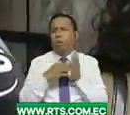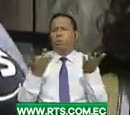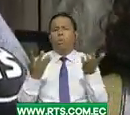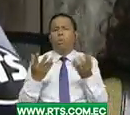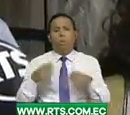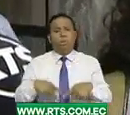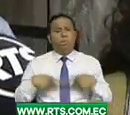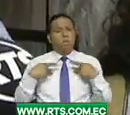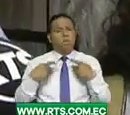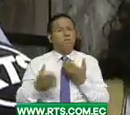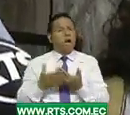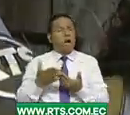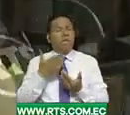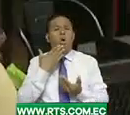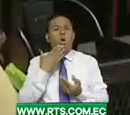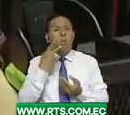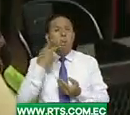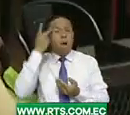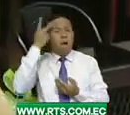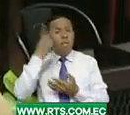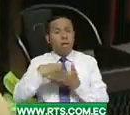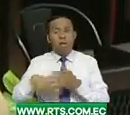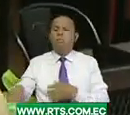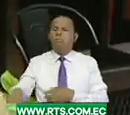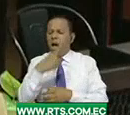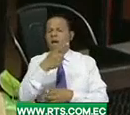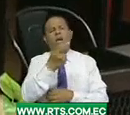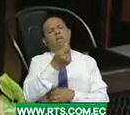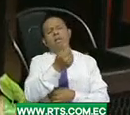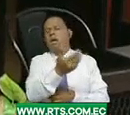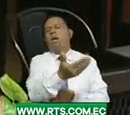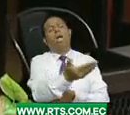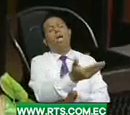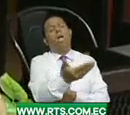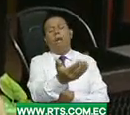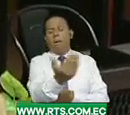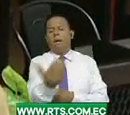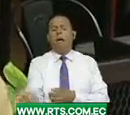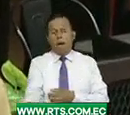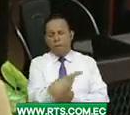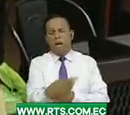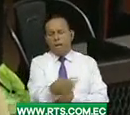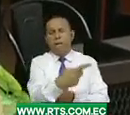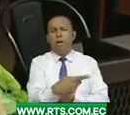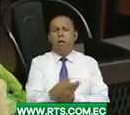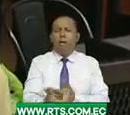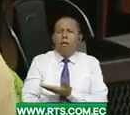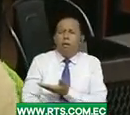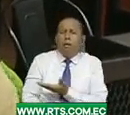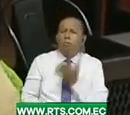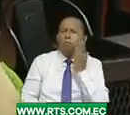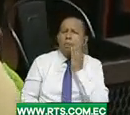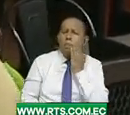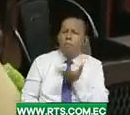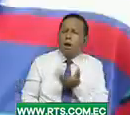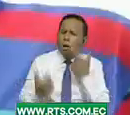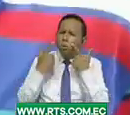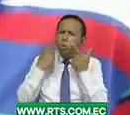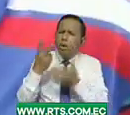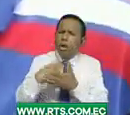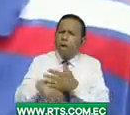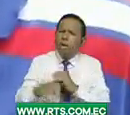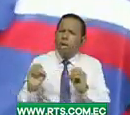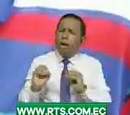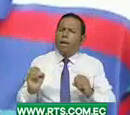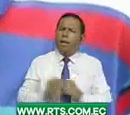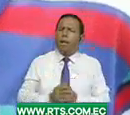hijos pidan plata por ellos. Indignación al ver la que es madre, ni ella se preocupa por su niño. Por ahí están